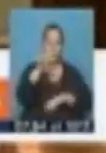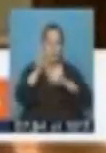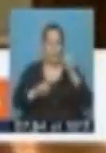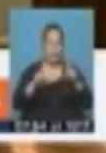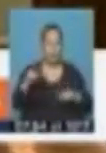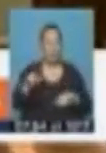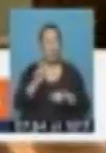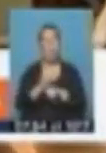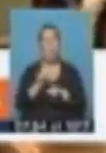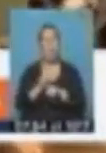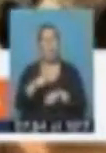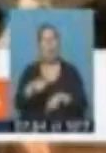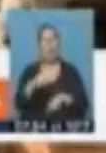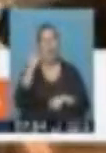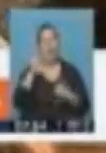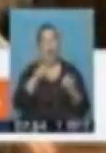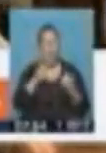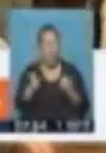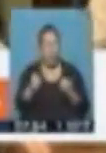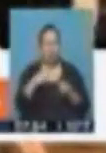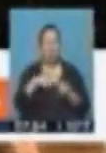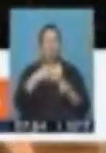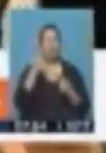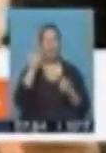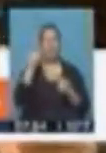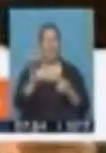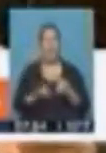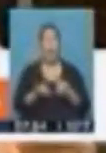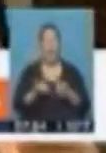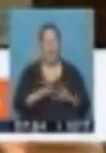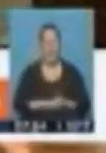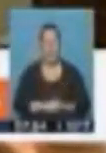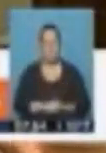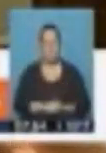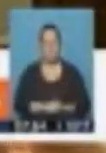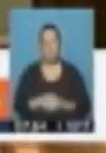funcionarios de tener causas judiciales, de tener